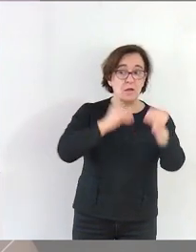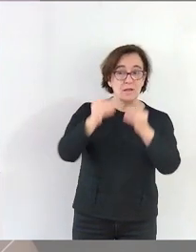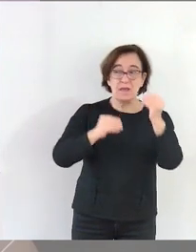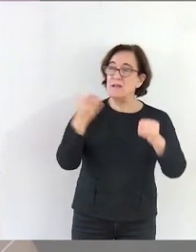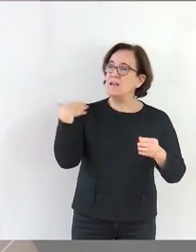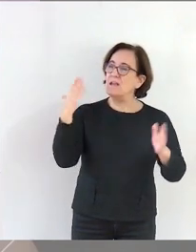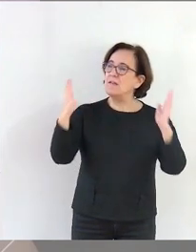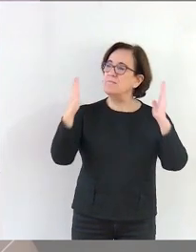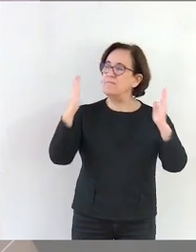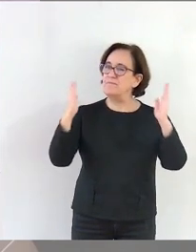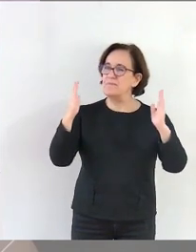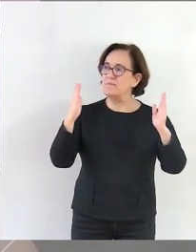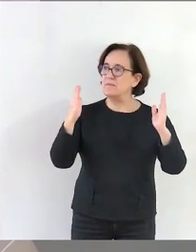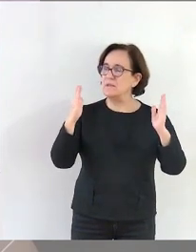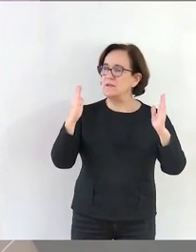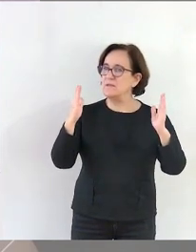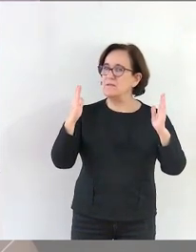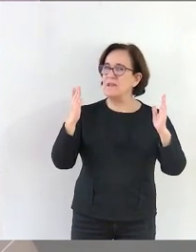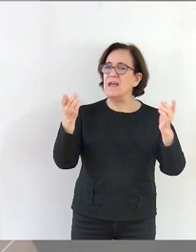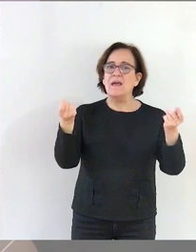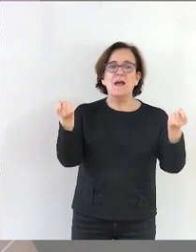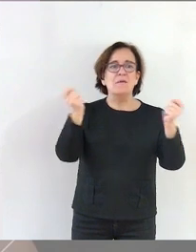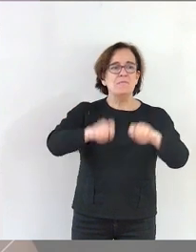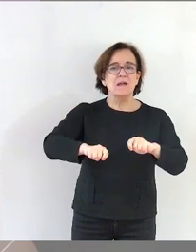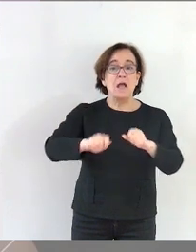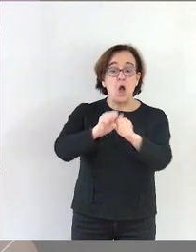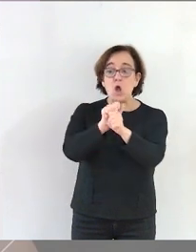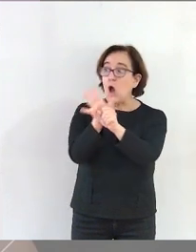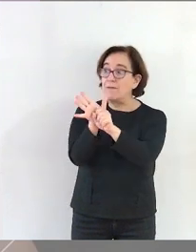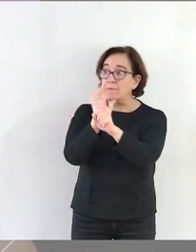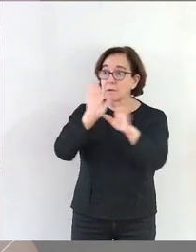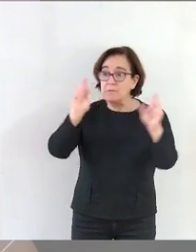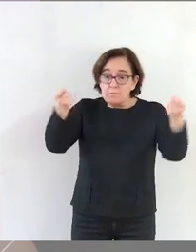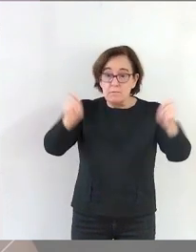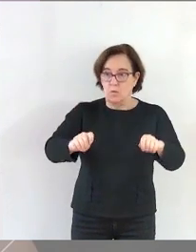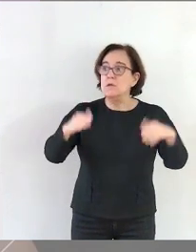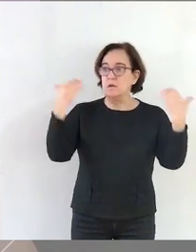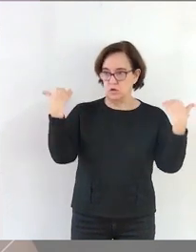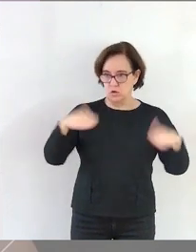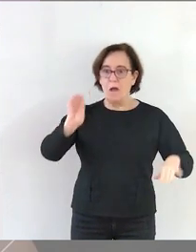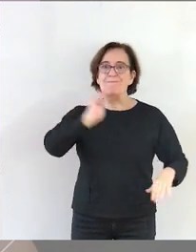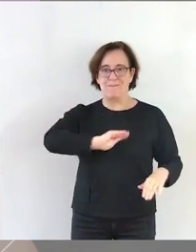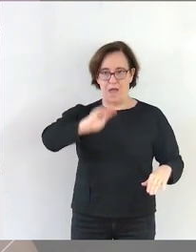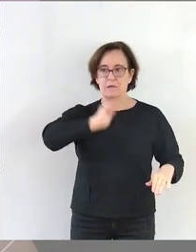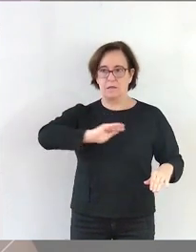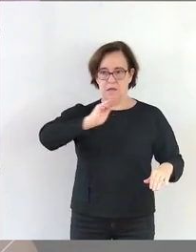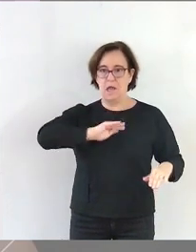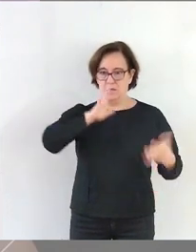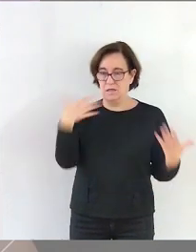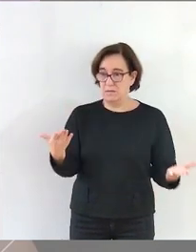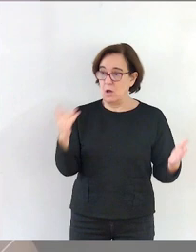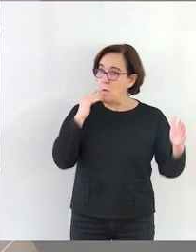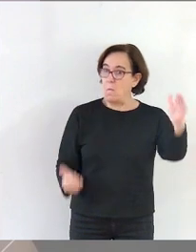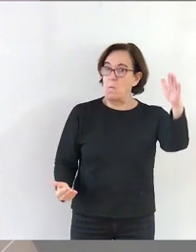durante el el cier de la covid de la marinera eh y allí Prácticamente